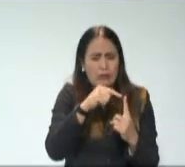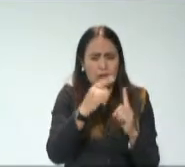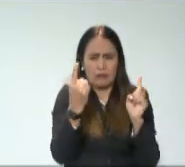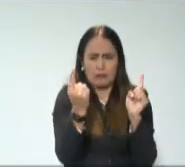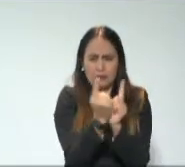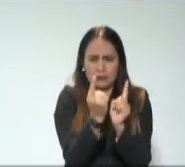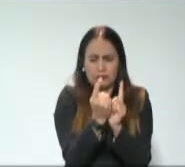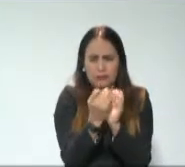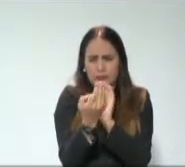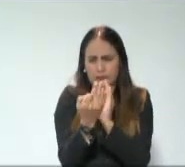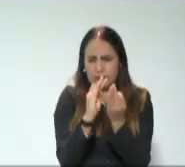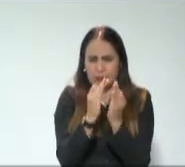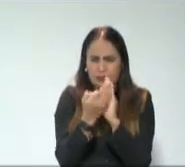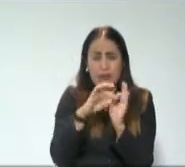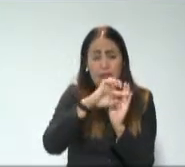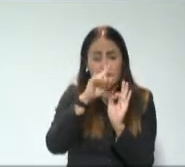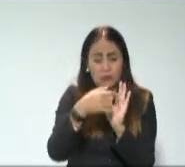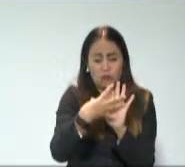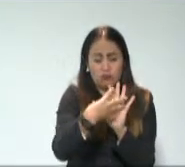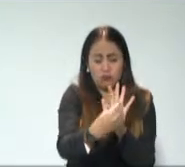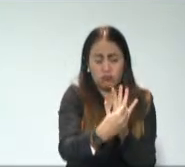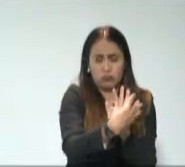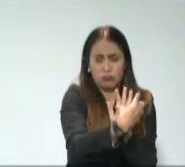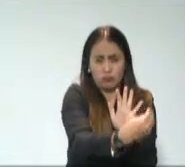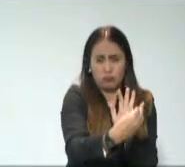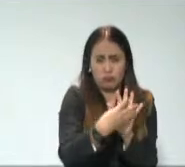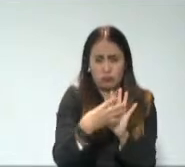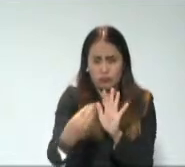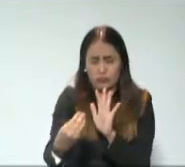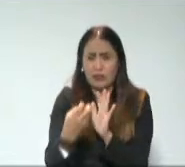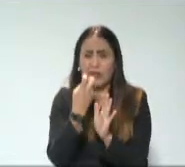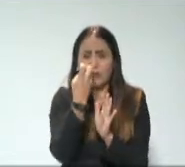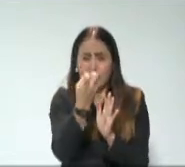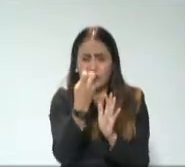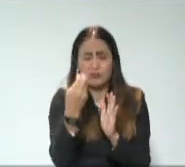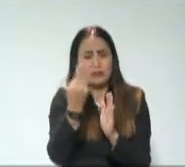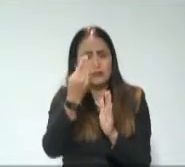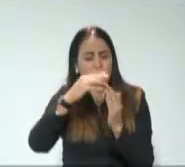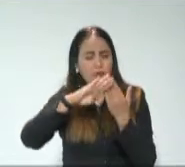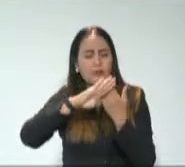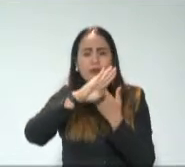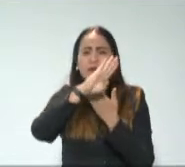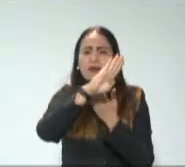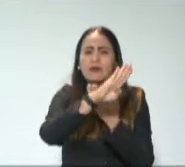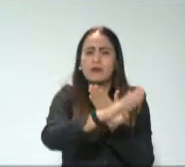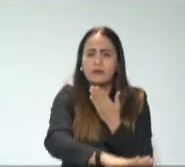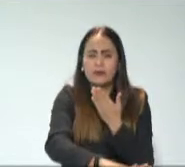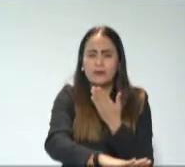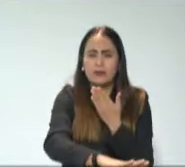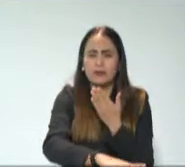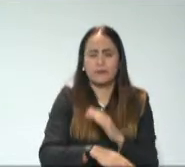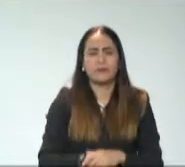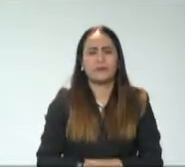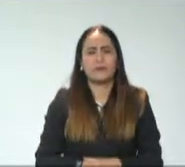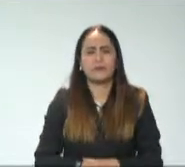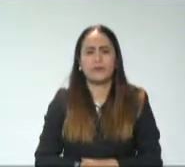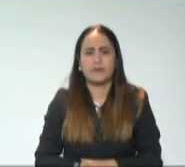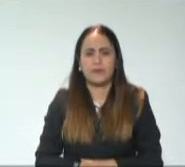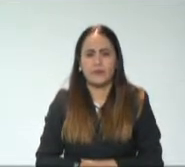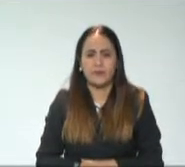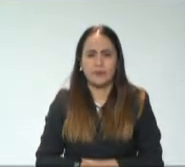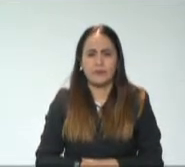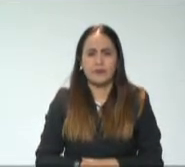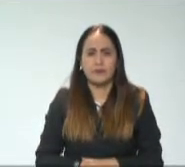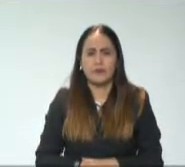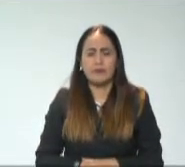él se contagie Entonces el prevenir que exista esa Esa